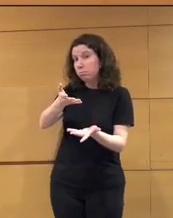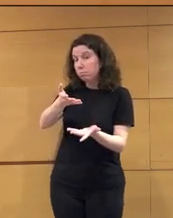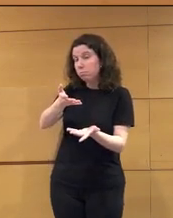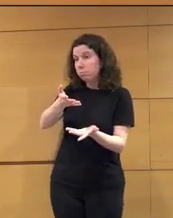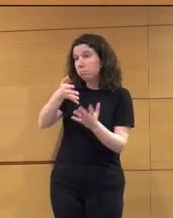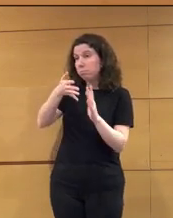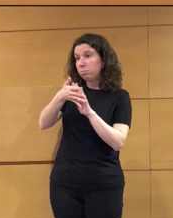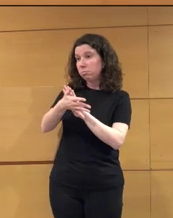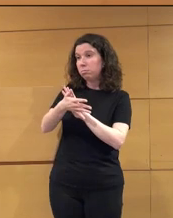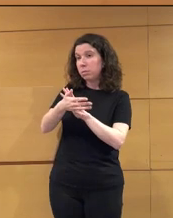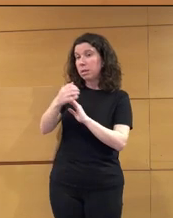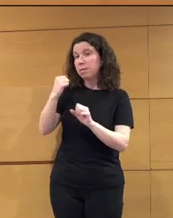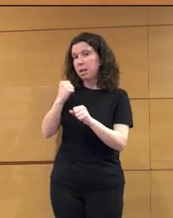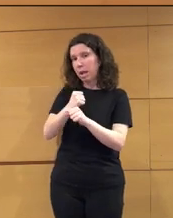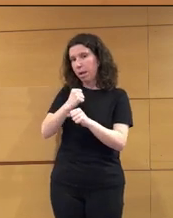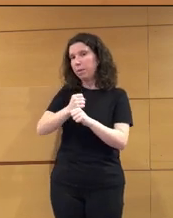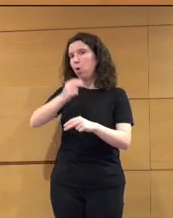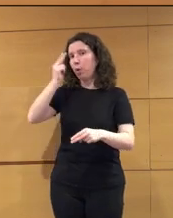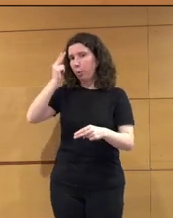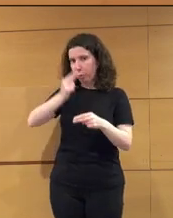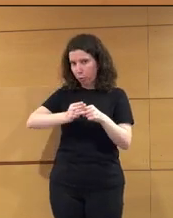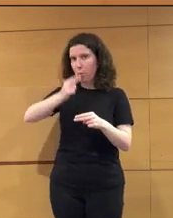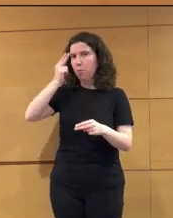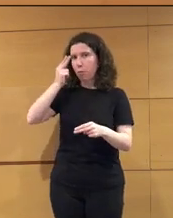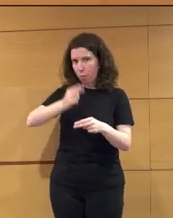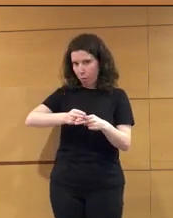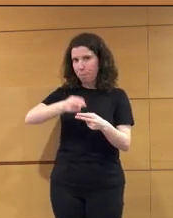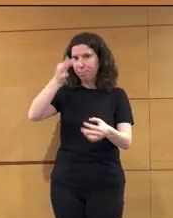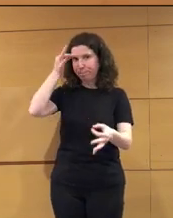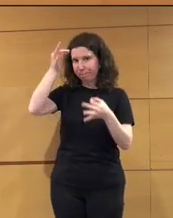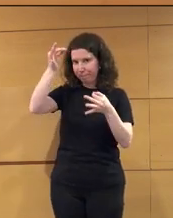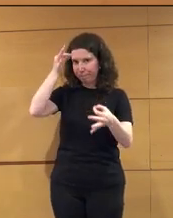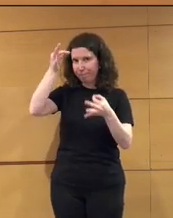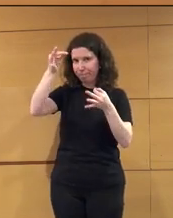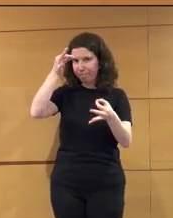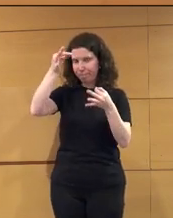una tarea ardua de realizar todo este tipo de temas.